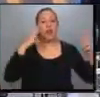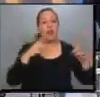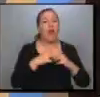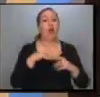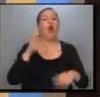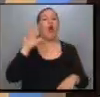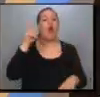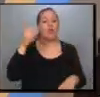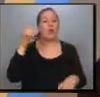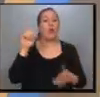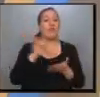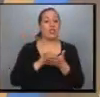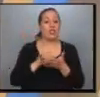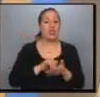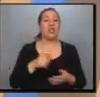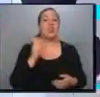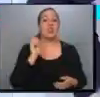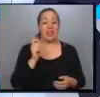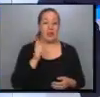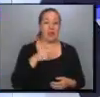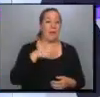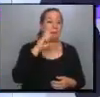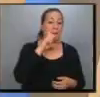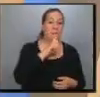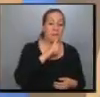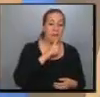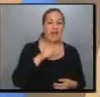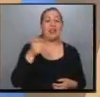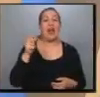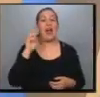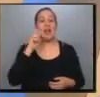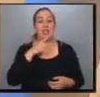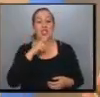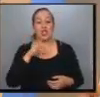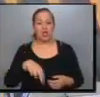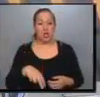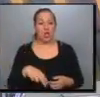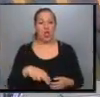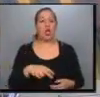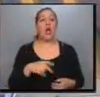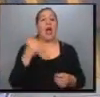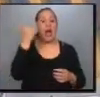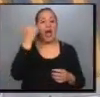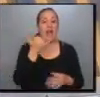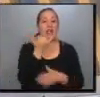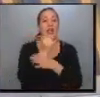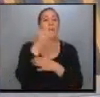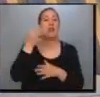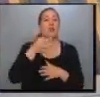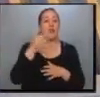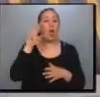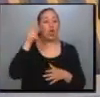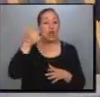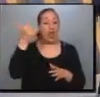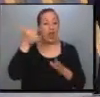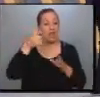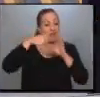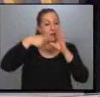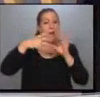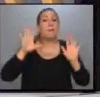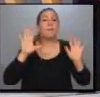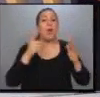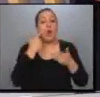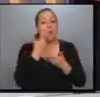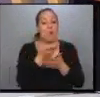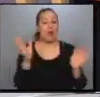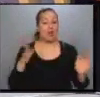York, Brad Pitt y Jennifer Aniston, que están grabados en las cámaras de seguridad del hotel, pero que las imágenes todavía